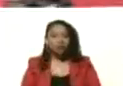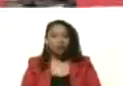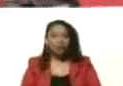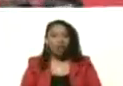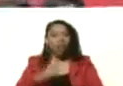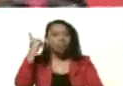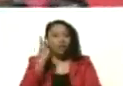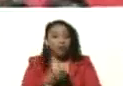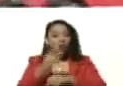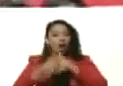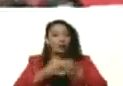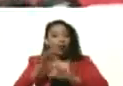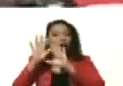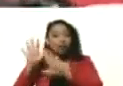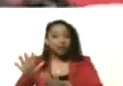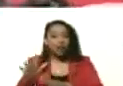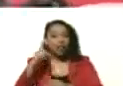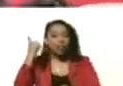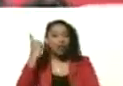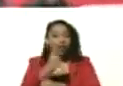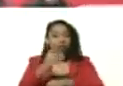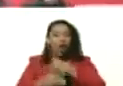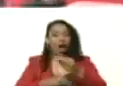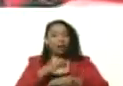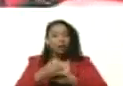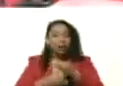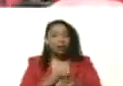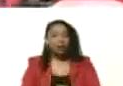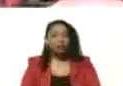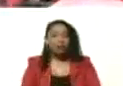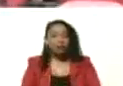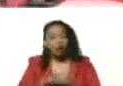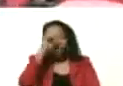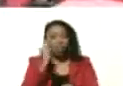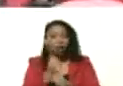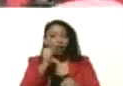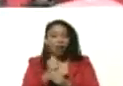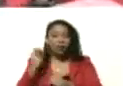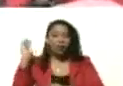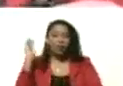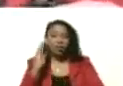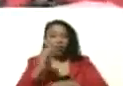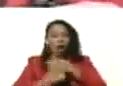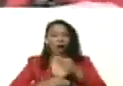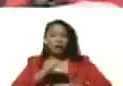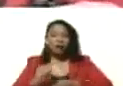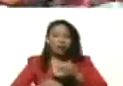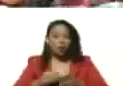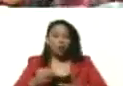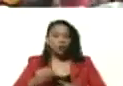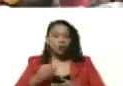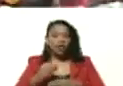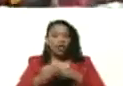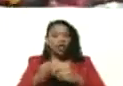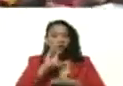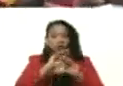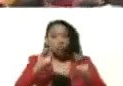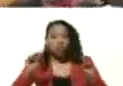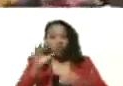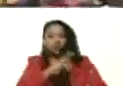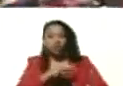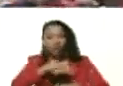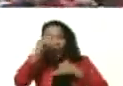Debemos hacer eso. Debemos consolidar el trabajo que se ha venido haciendo. Y ahora vamos a lo social. La